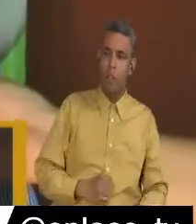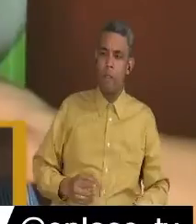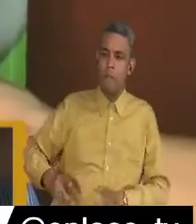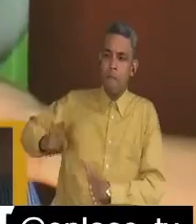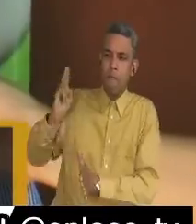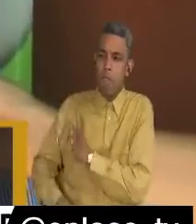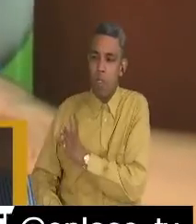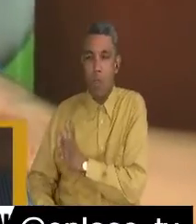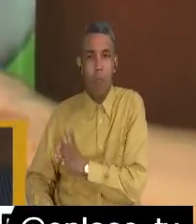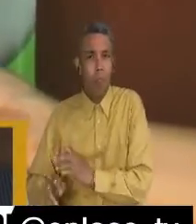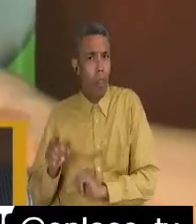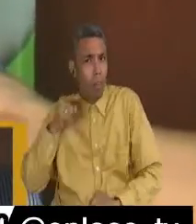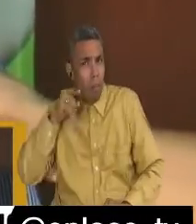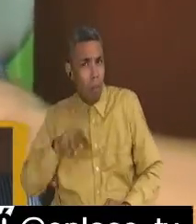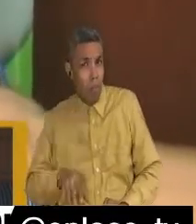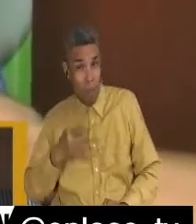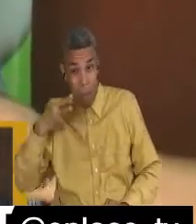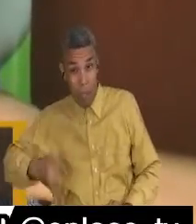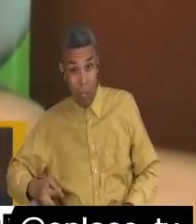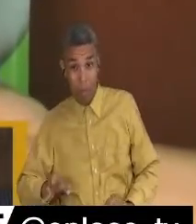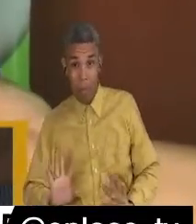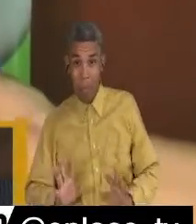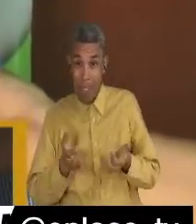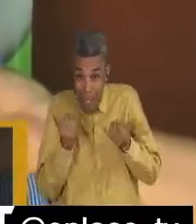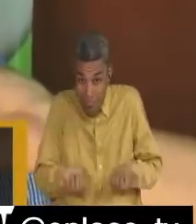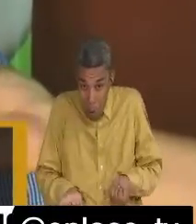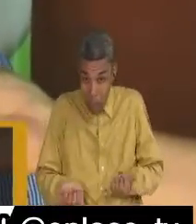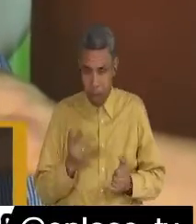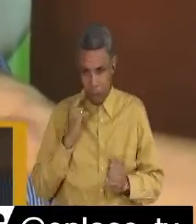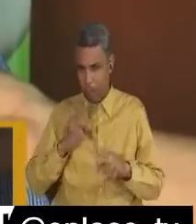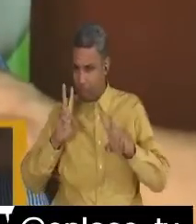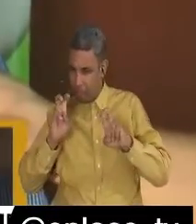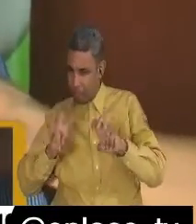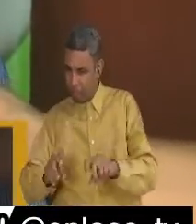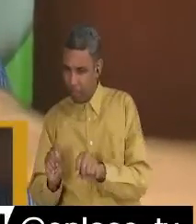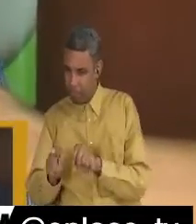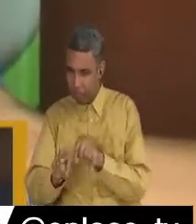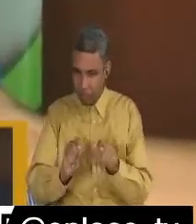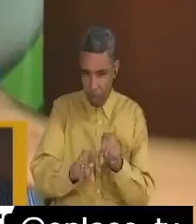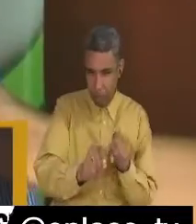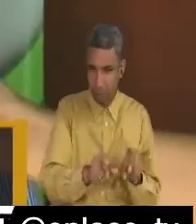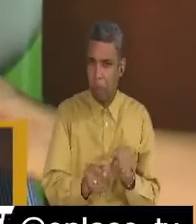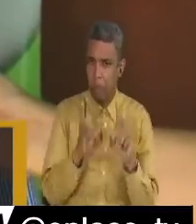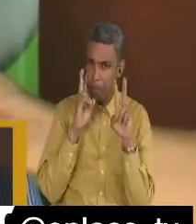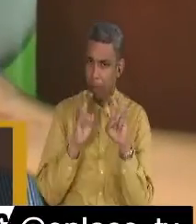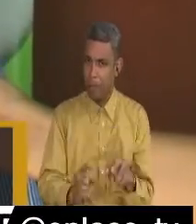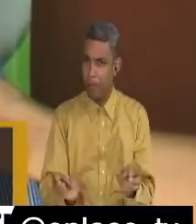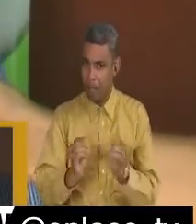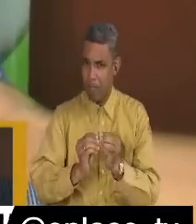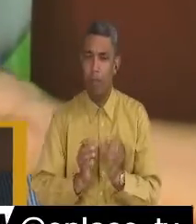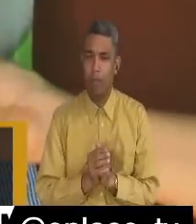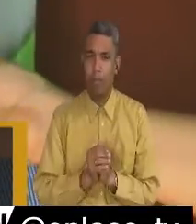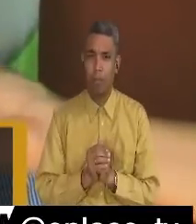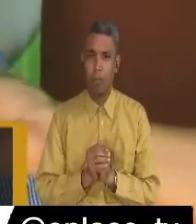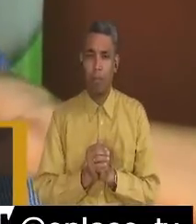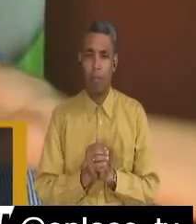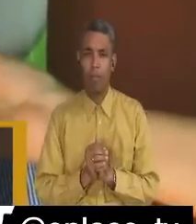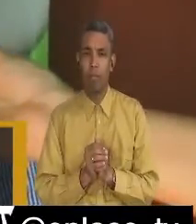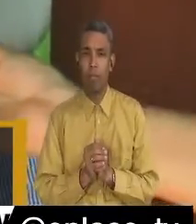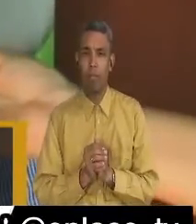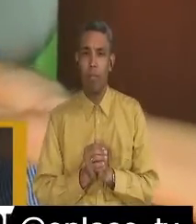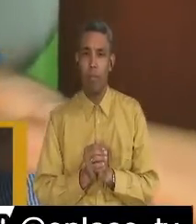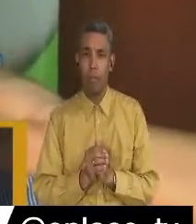los hechos y estamos a la espera de la información que puedan generar de allí. Lo que se tiene entendido es que en las zonas en operativos contra insurgentes, contra